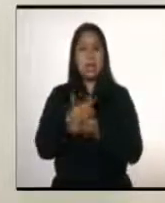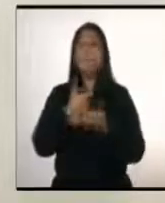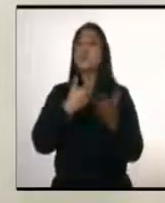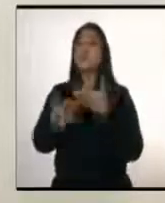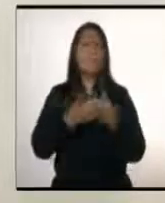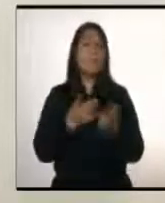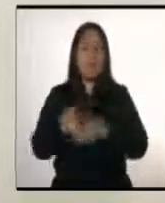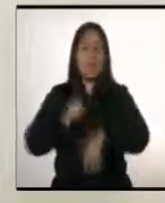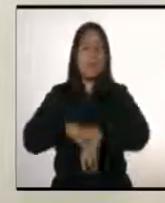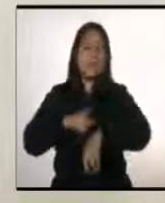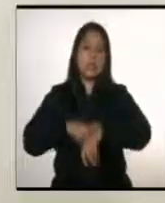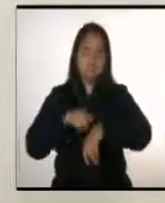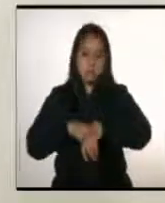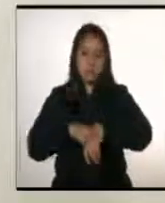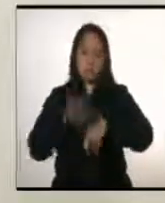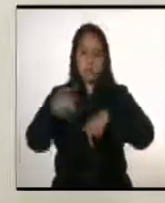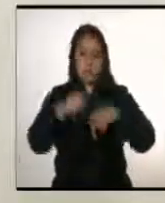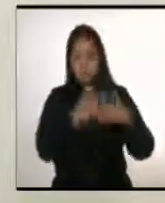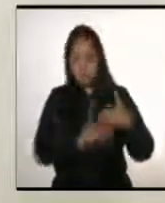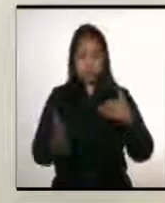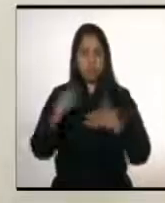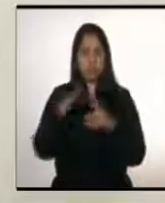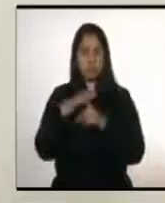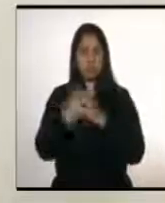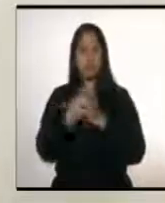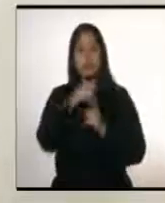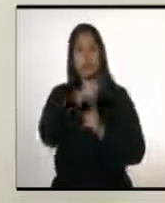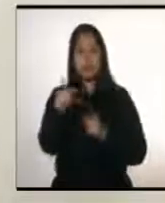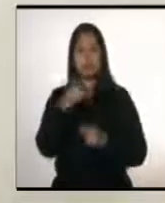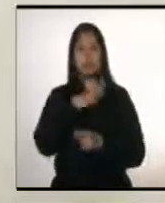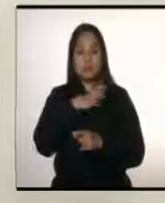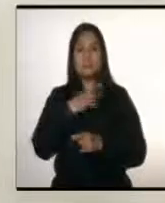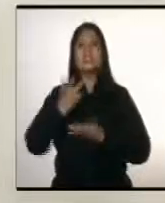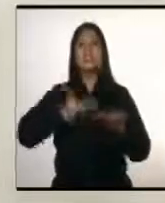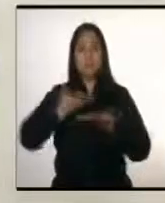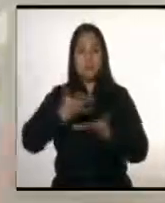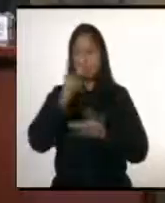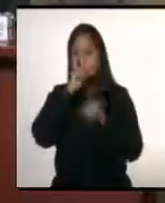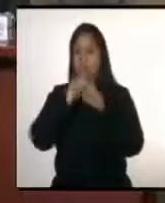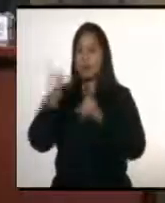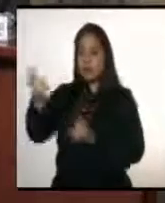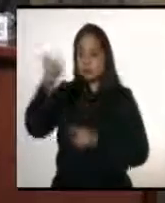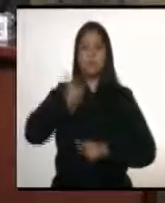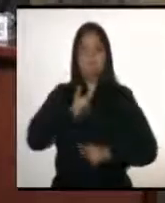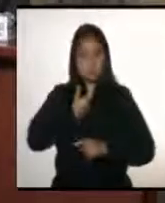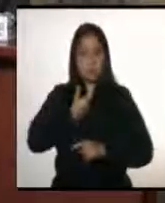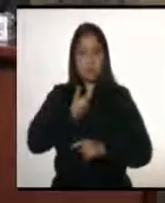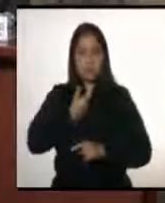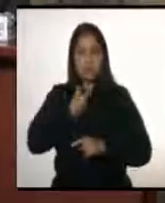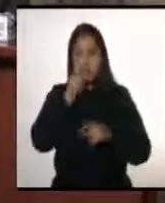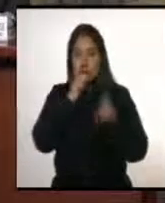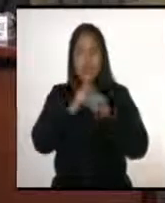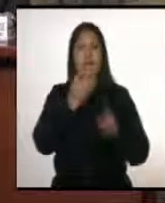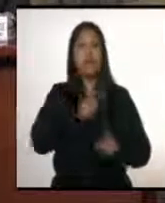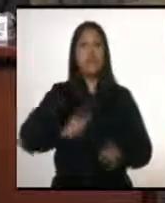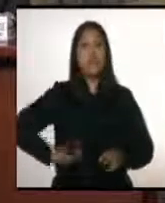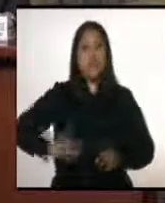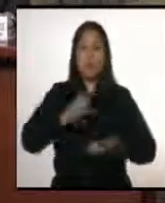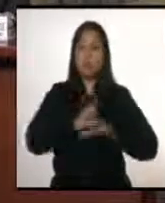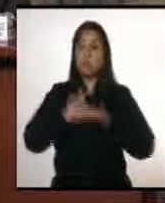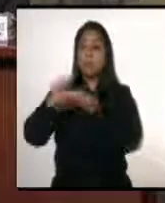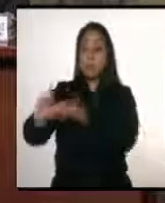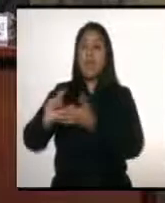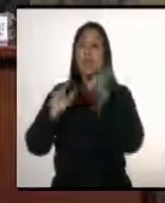tiempo que dure esta situación, van a contar con su salario. El gobierno va a aportar, el IX tiene que